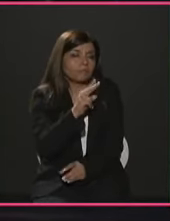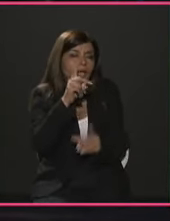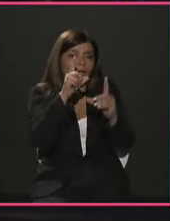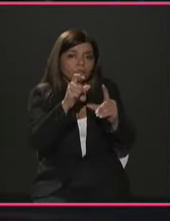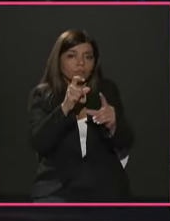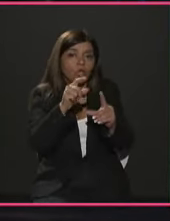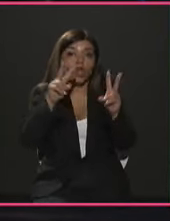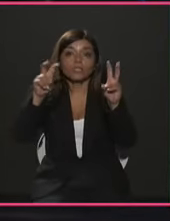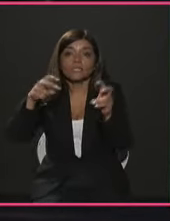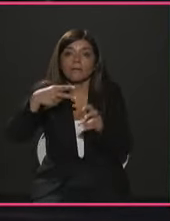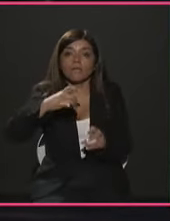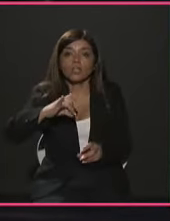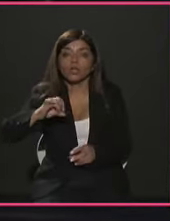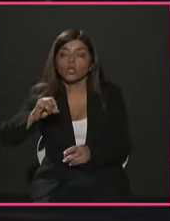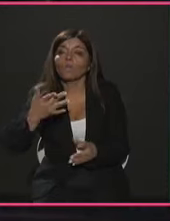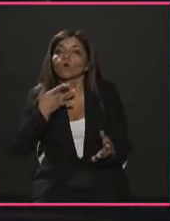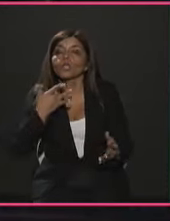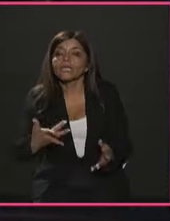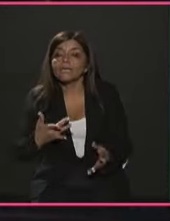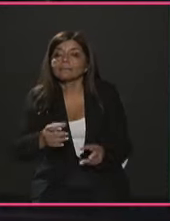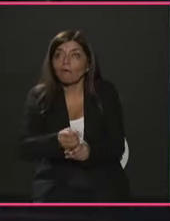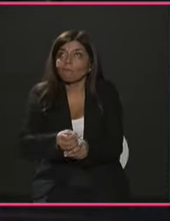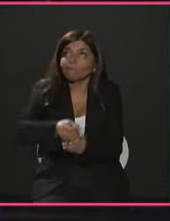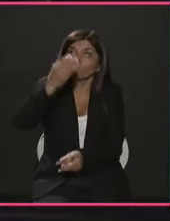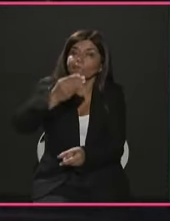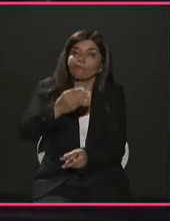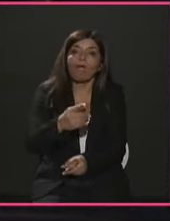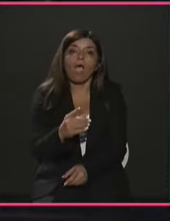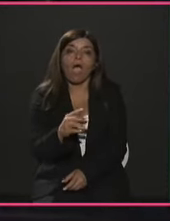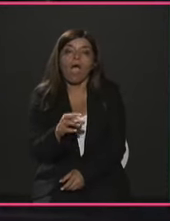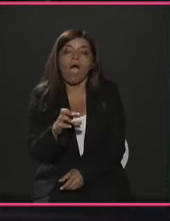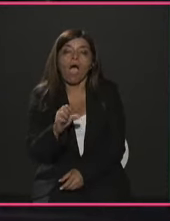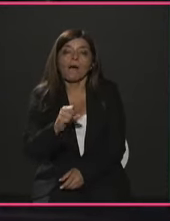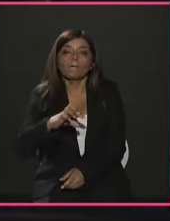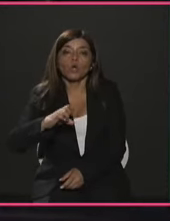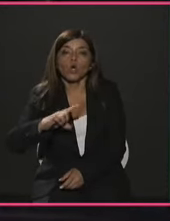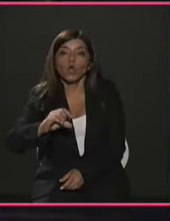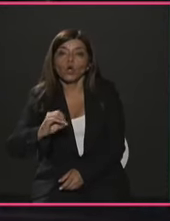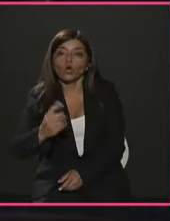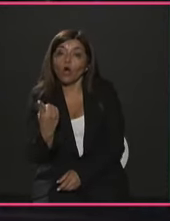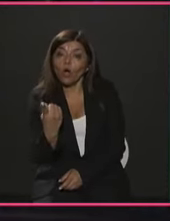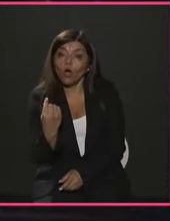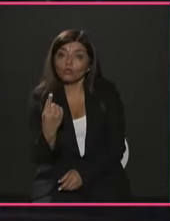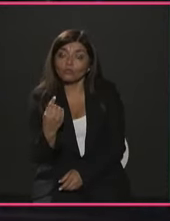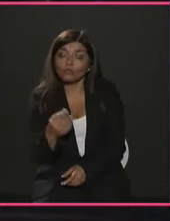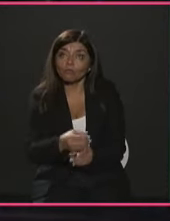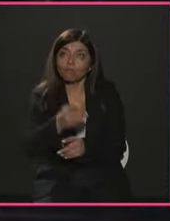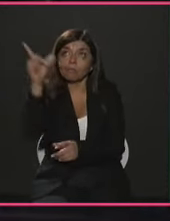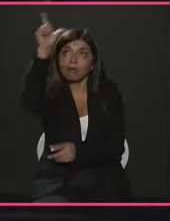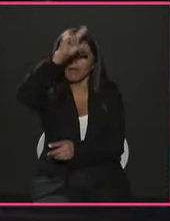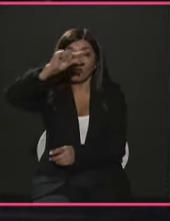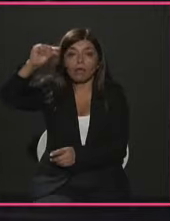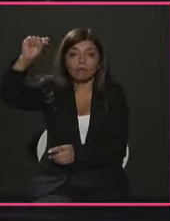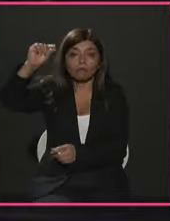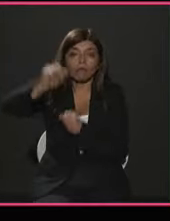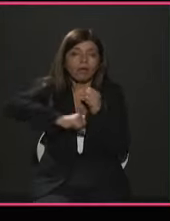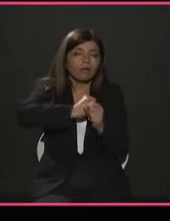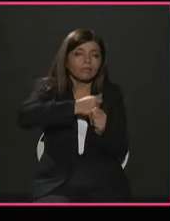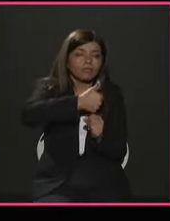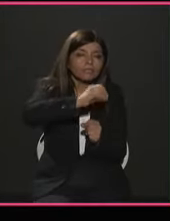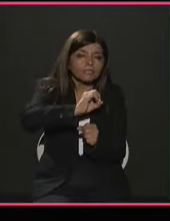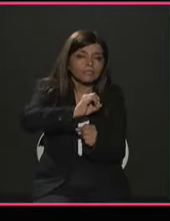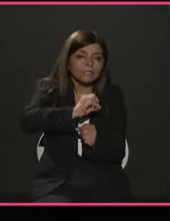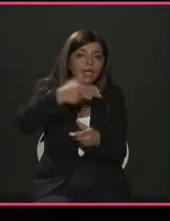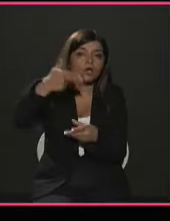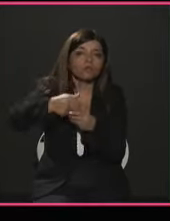razones la primera es que la aplo 11 que fue la nave espacial que llegó a la luna A fines de la acá los 60 El combustible que